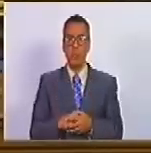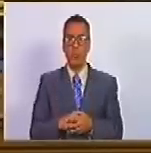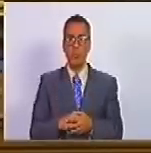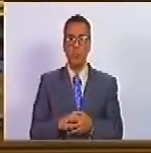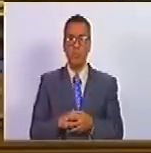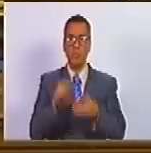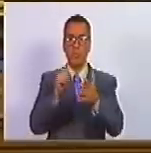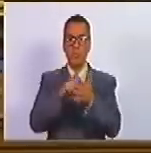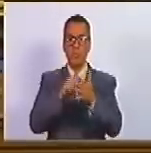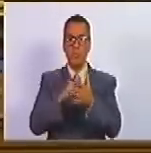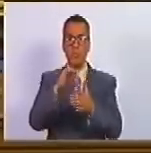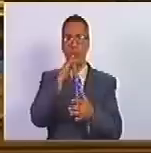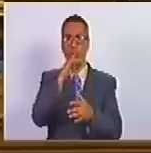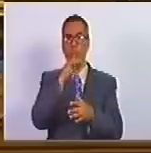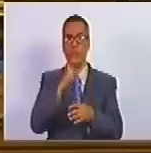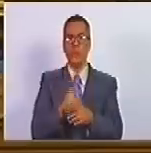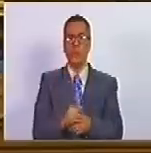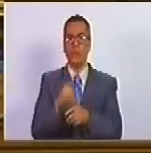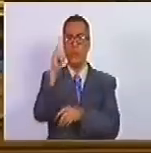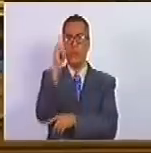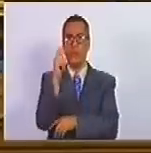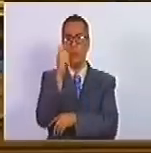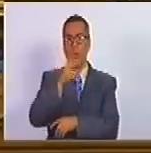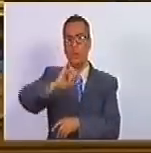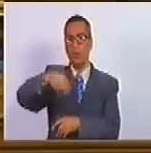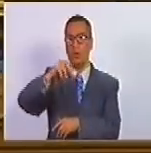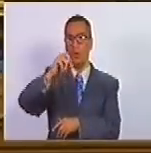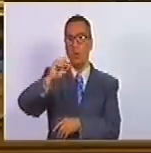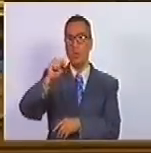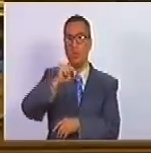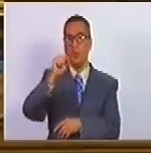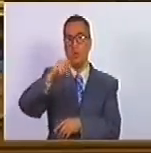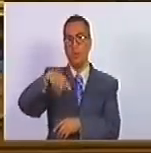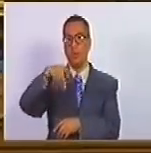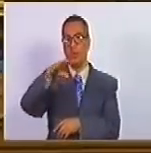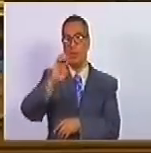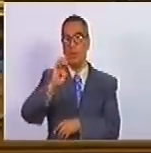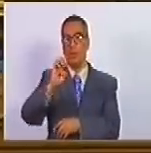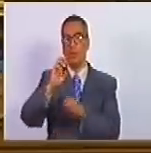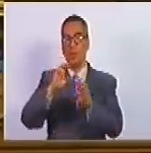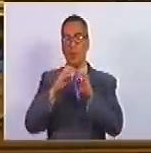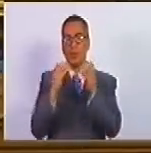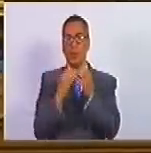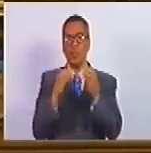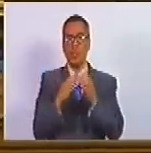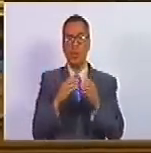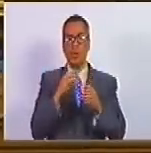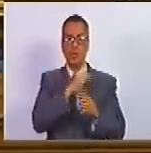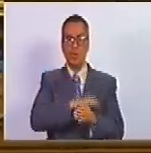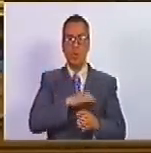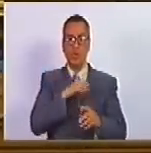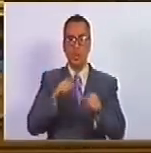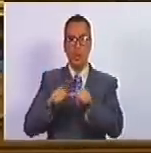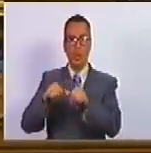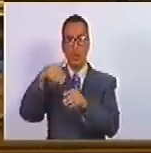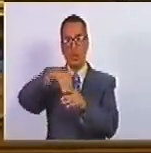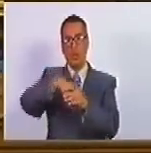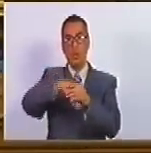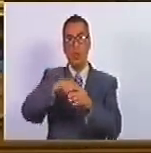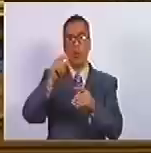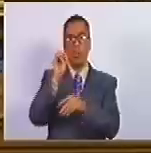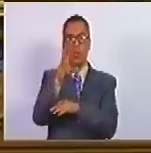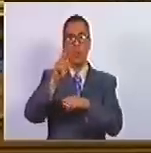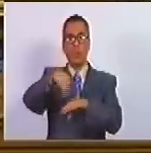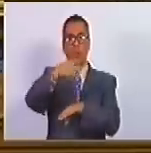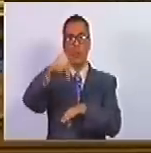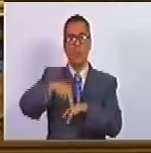para un punto de información al diputado Giuseppe Alessandrello, coordinador del Comité de Postulaciones Electorales de la